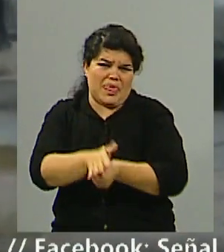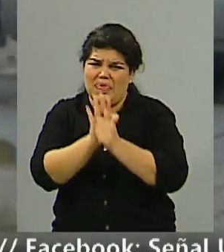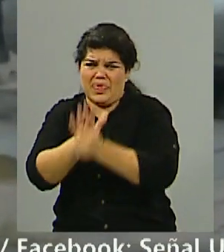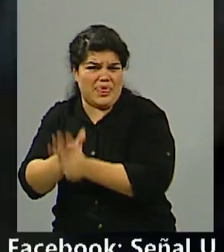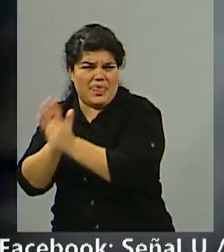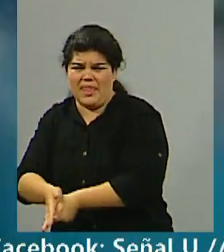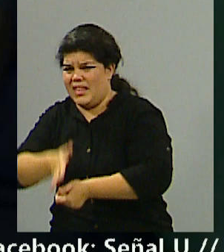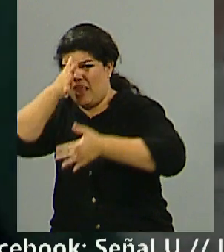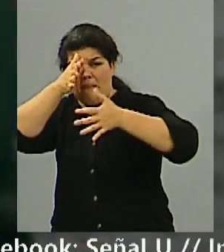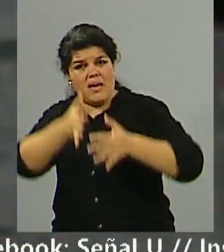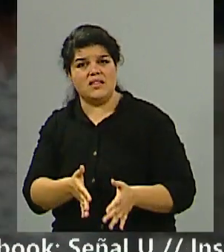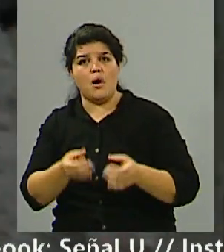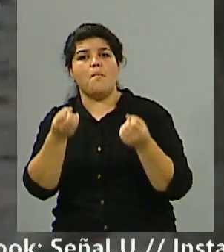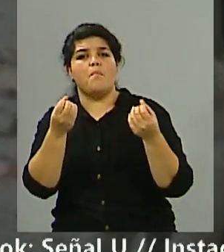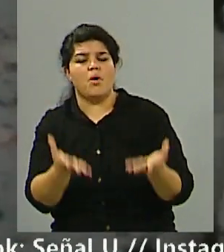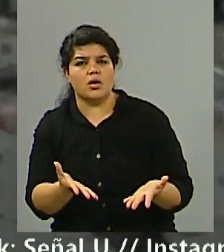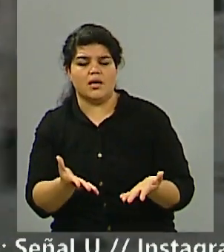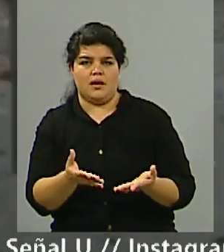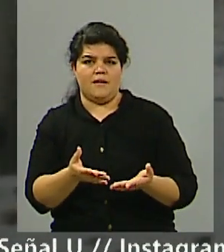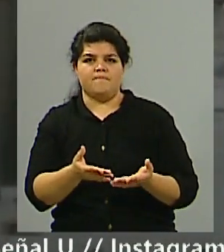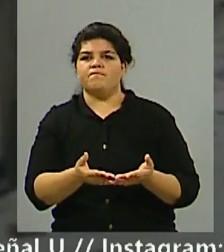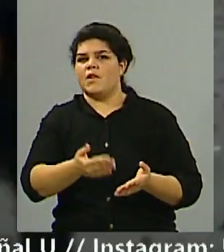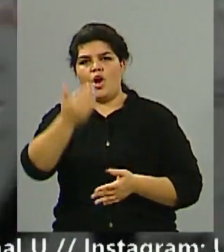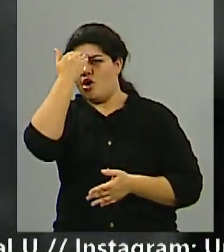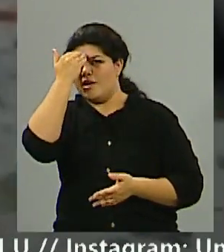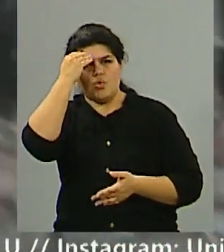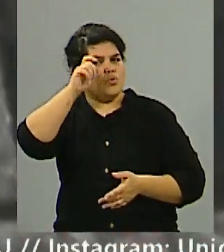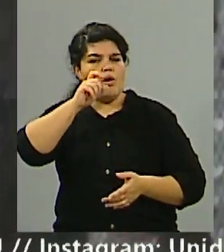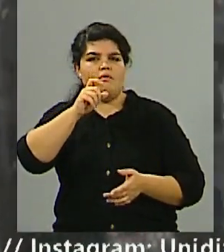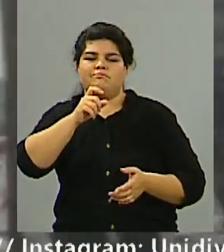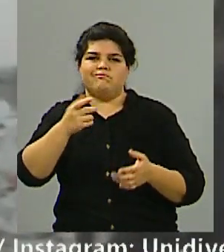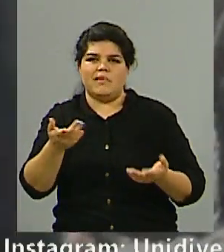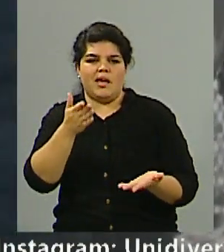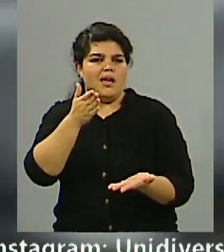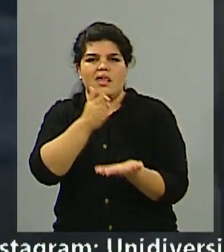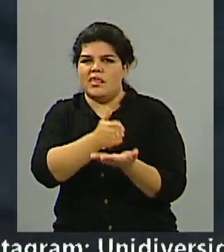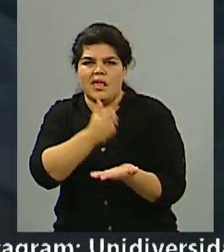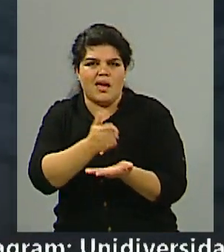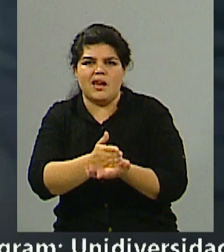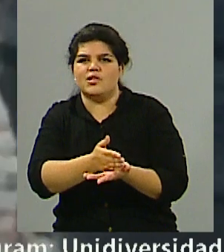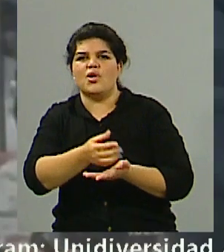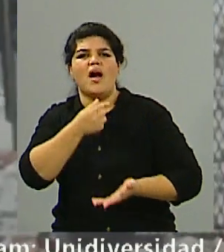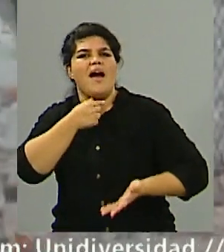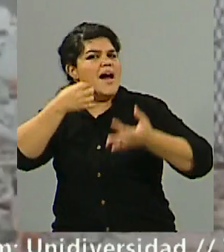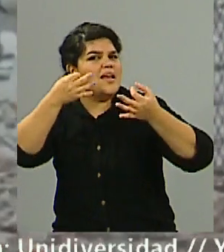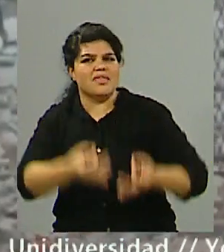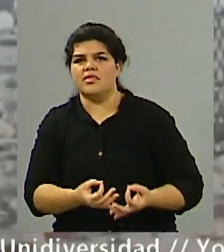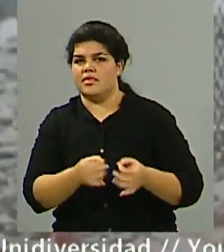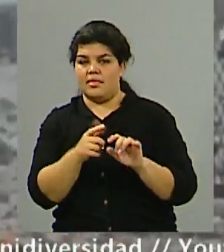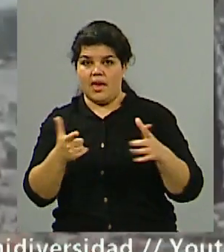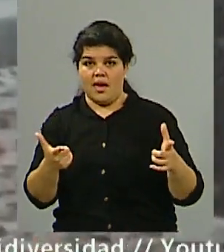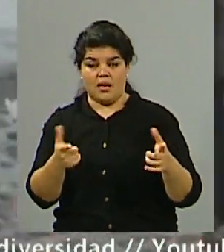Por la falta de cumplimiento de garantías constitucionales y convencionales, pero así también la agresividad, digo, física,